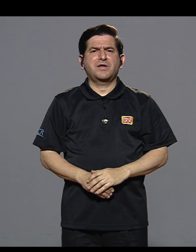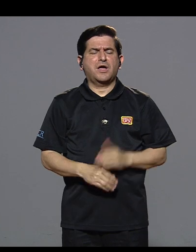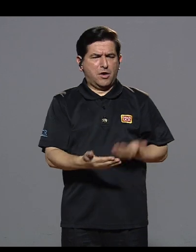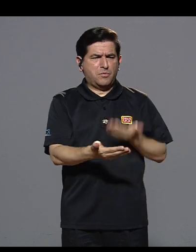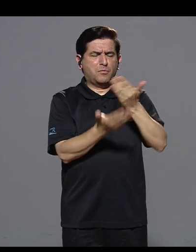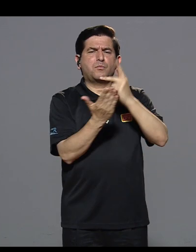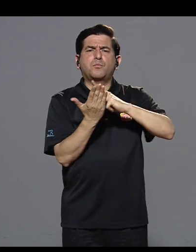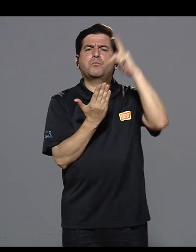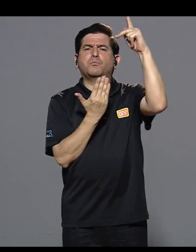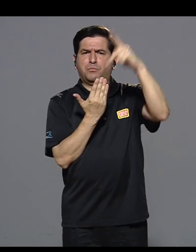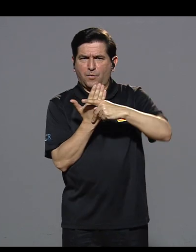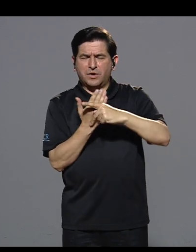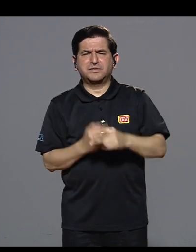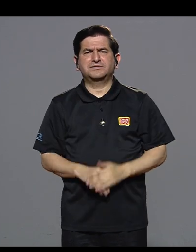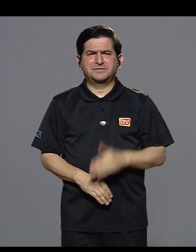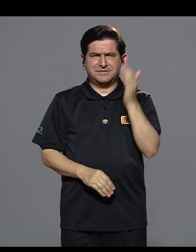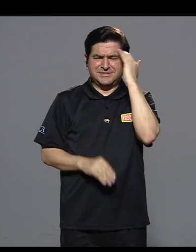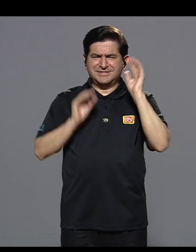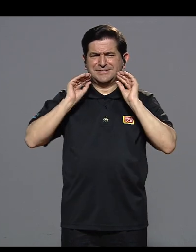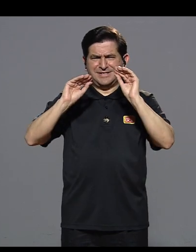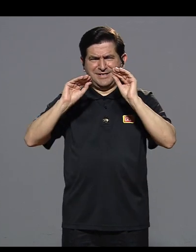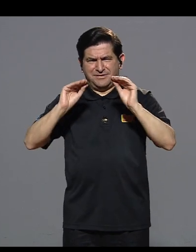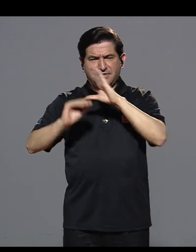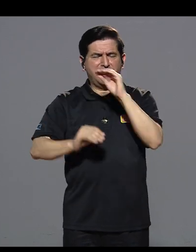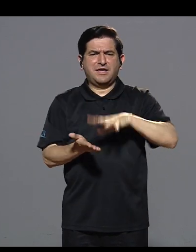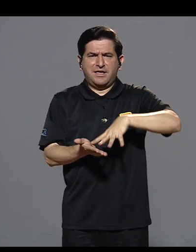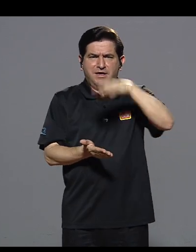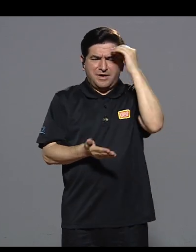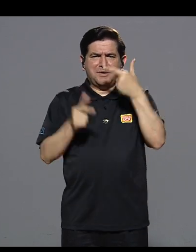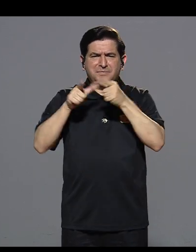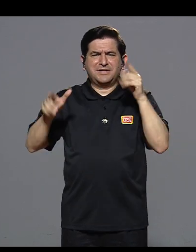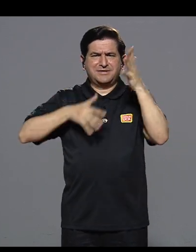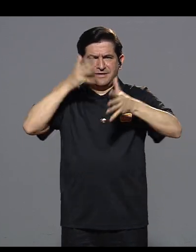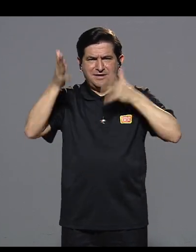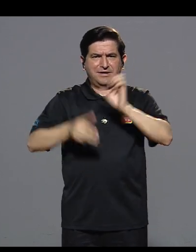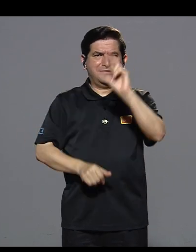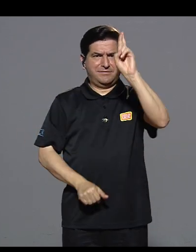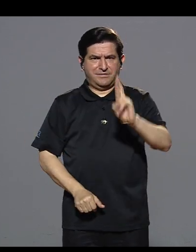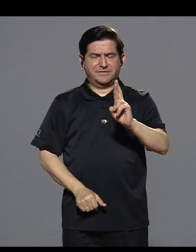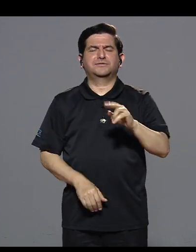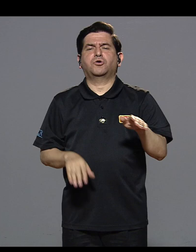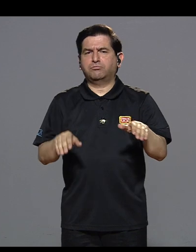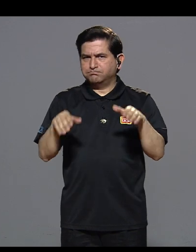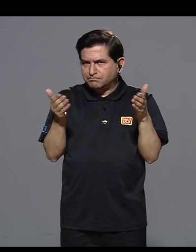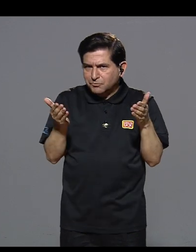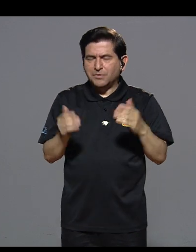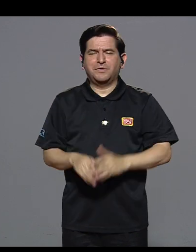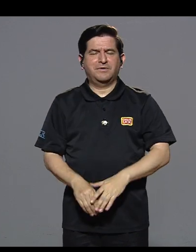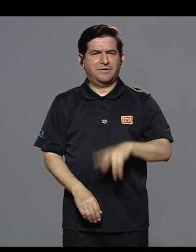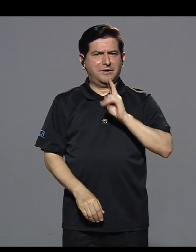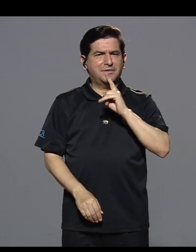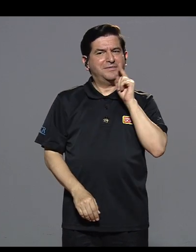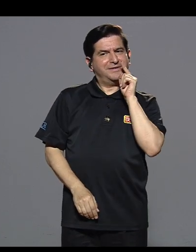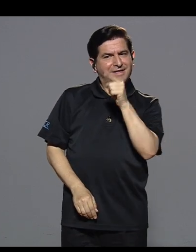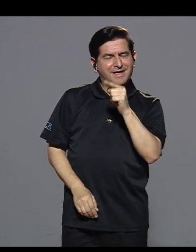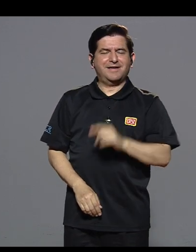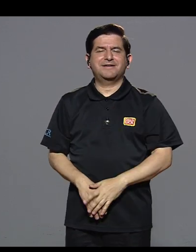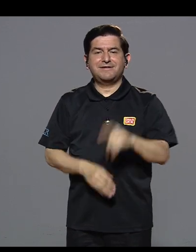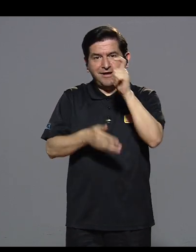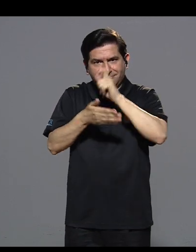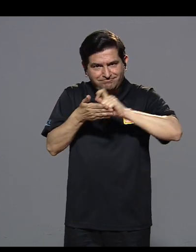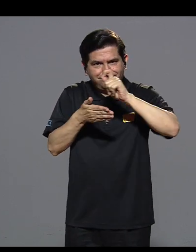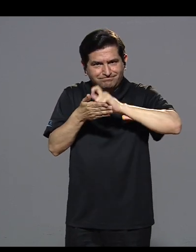propuesta programática, conoce muy bien cómo se enseña y cómo se aprende la lengua de señas costarricense. En realidad ella